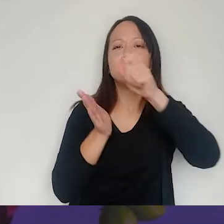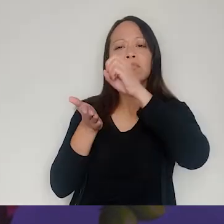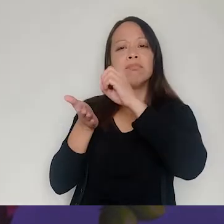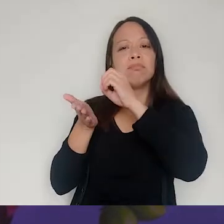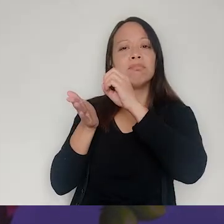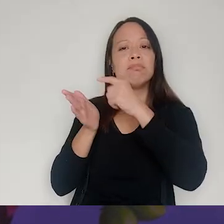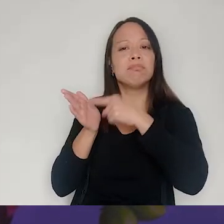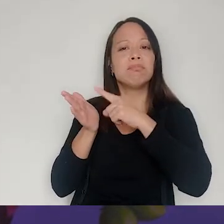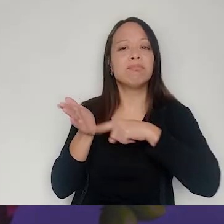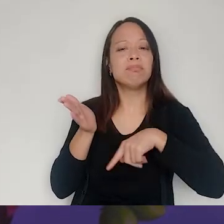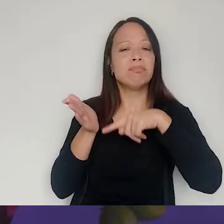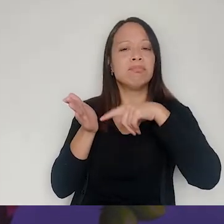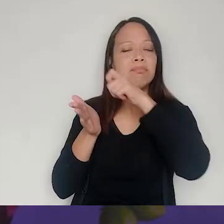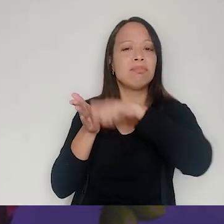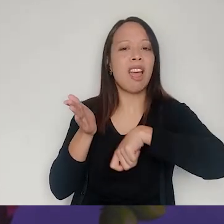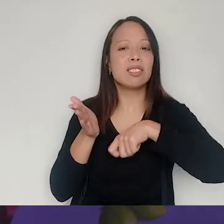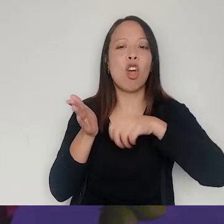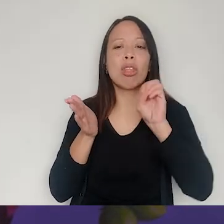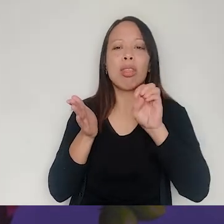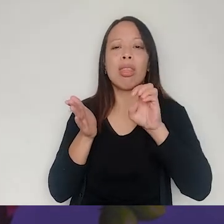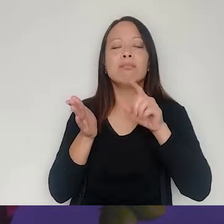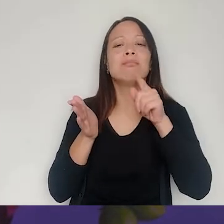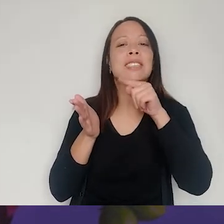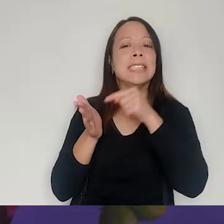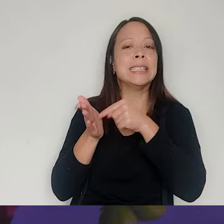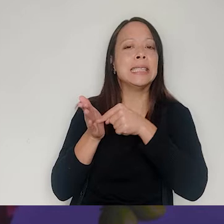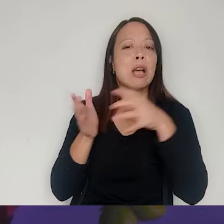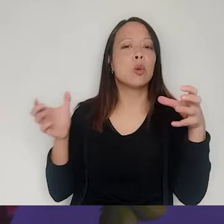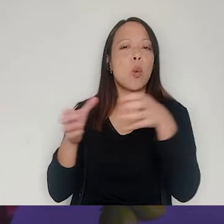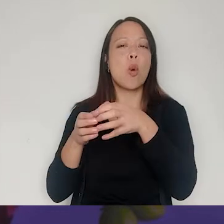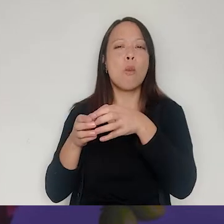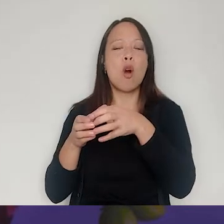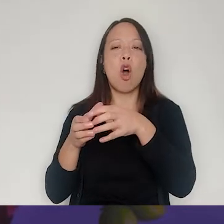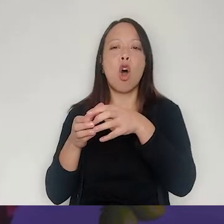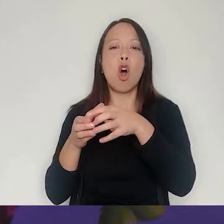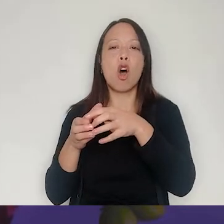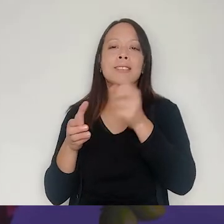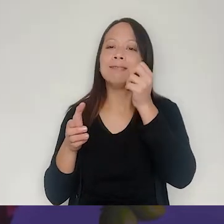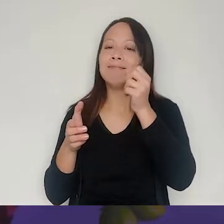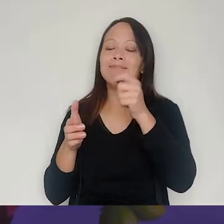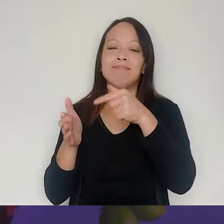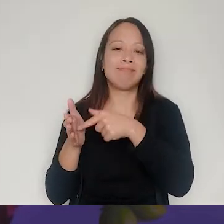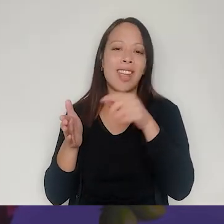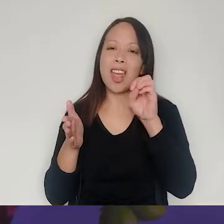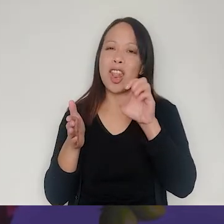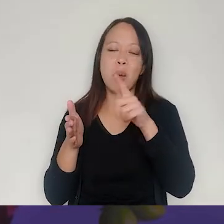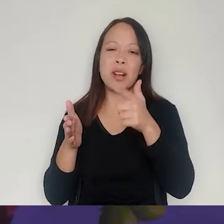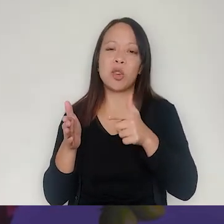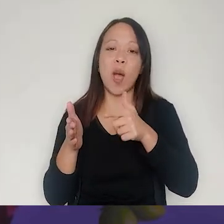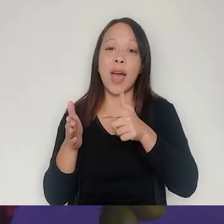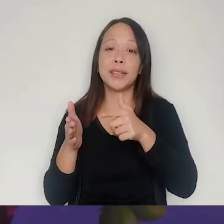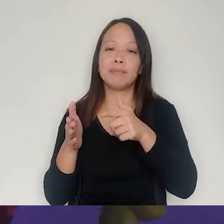la insatisfacción con la atención sanitaria. El colectivo de personas sin diagnóstico tiene hasta 16 puntos más de insatisfacción sanitaria con